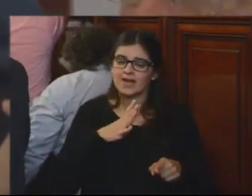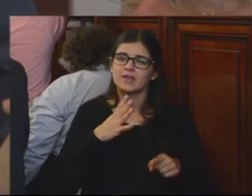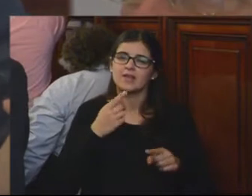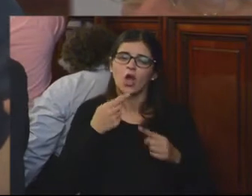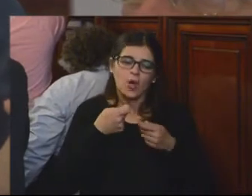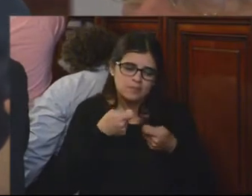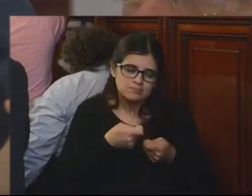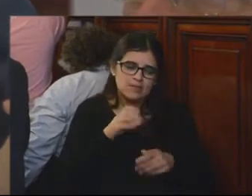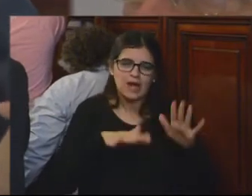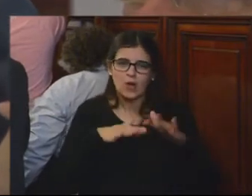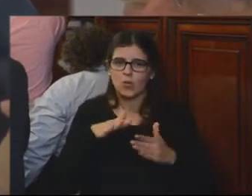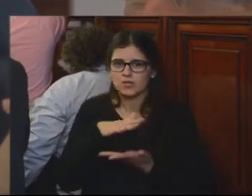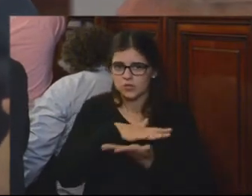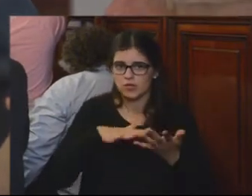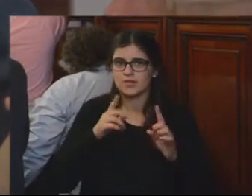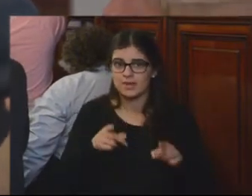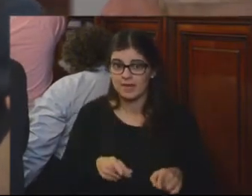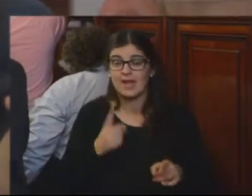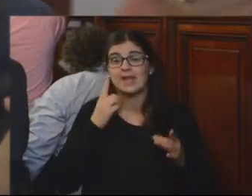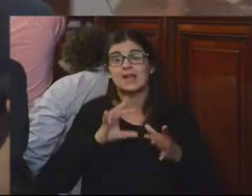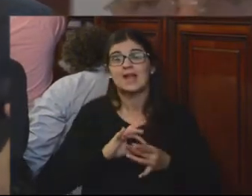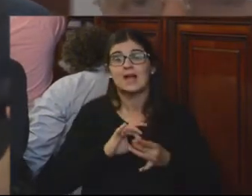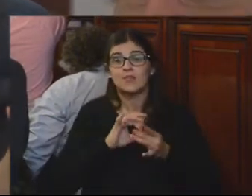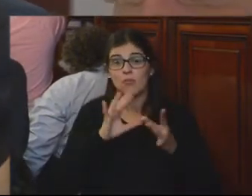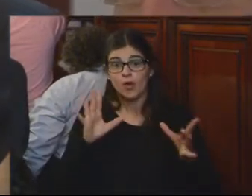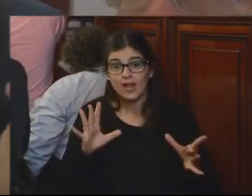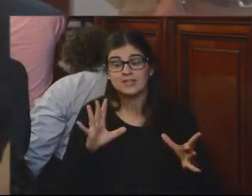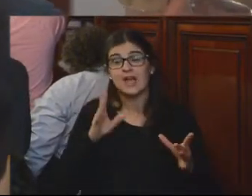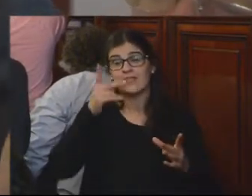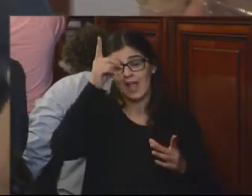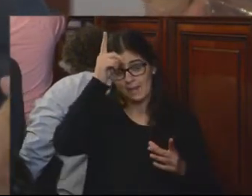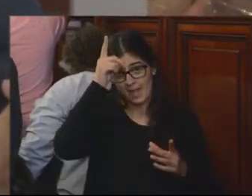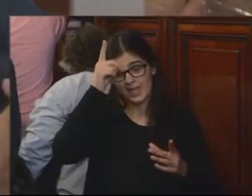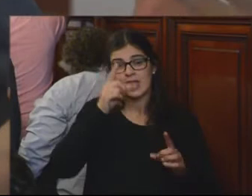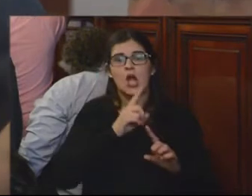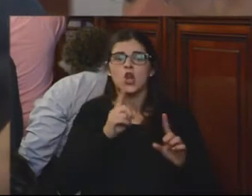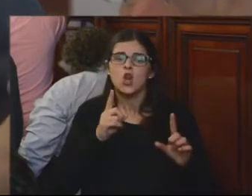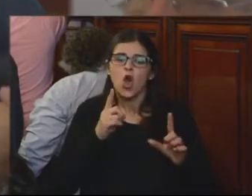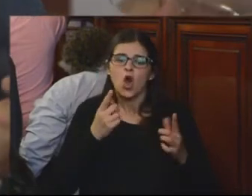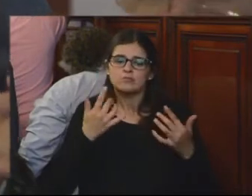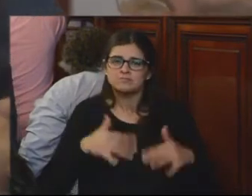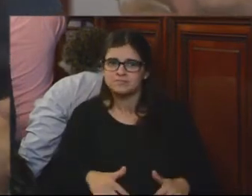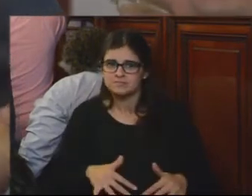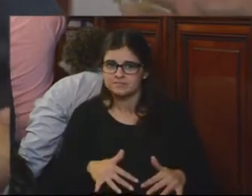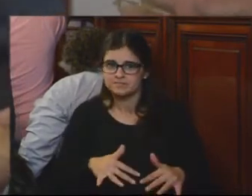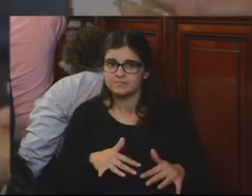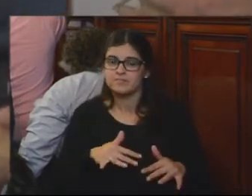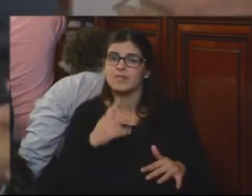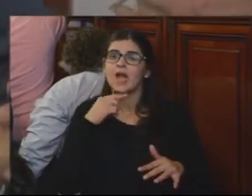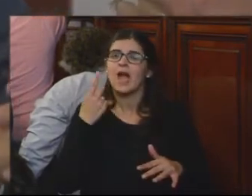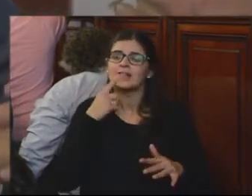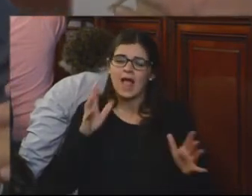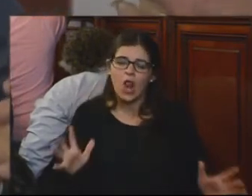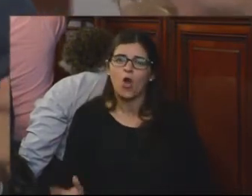algunas edición y la democracia de alemania no transige el holocausto fue